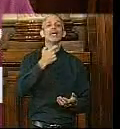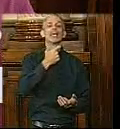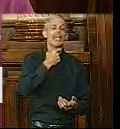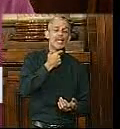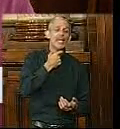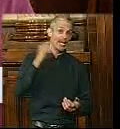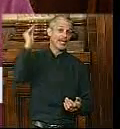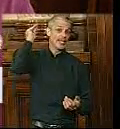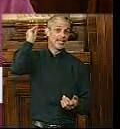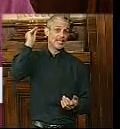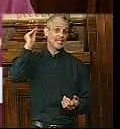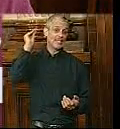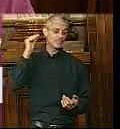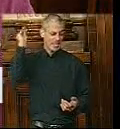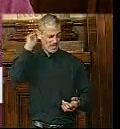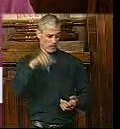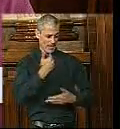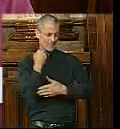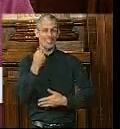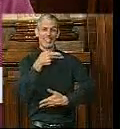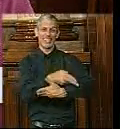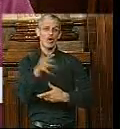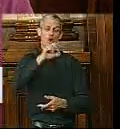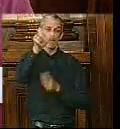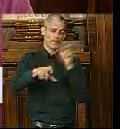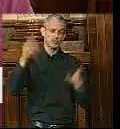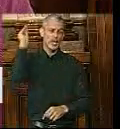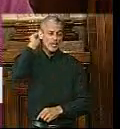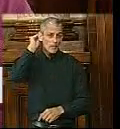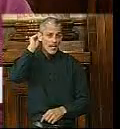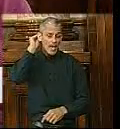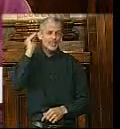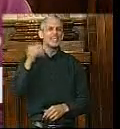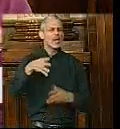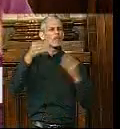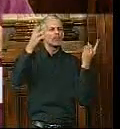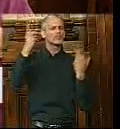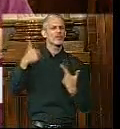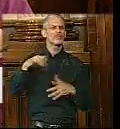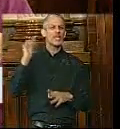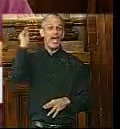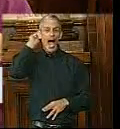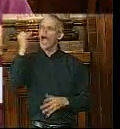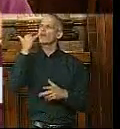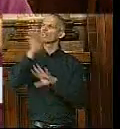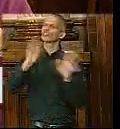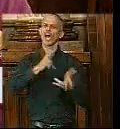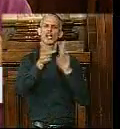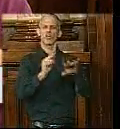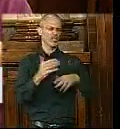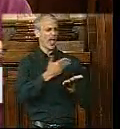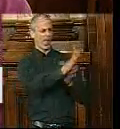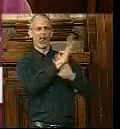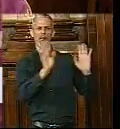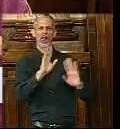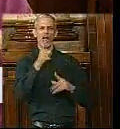quieren implantar a los chicos o las personas que están implantadas, muchas veces lo que hacen es rechazar la lengua de señas como si la lengua de señas